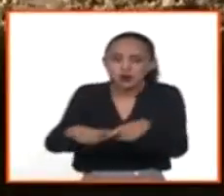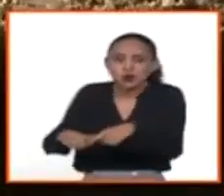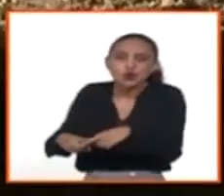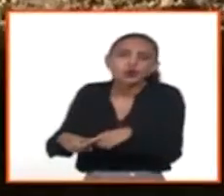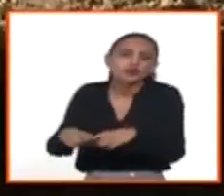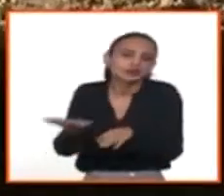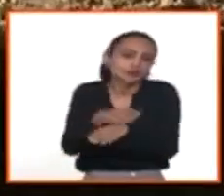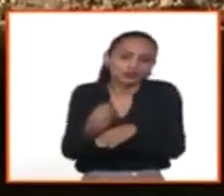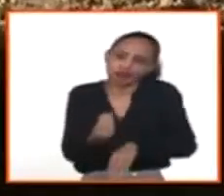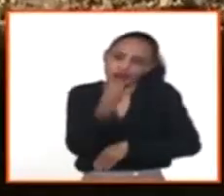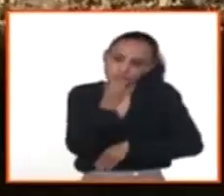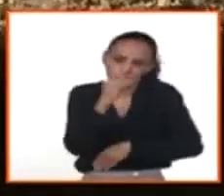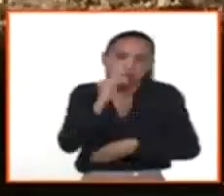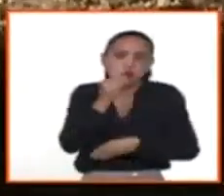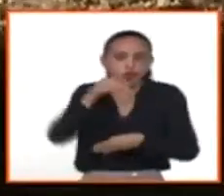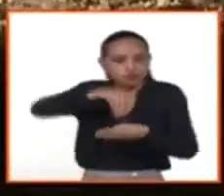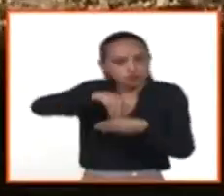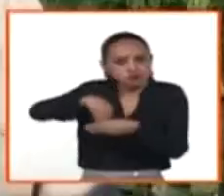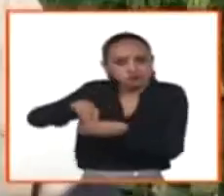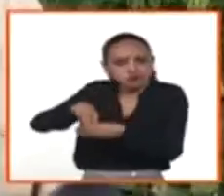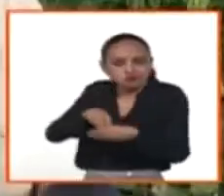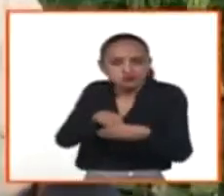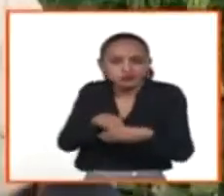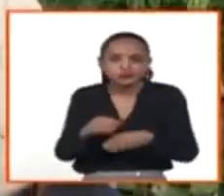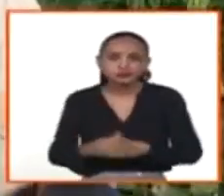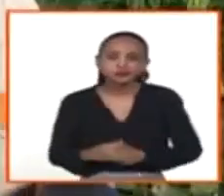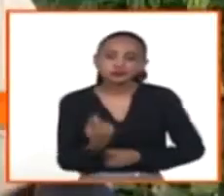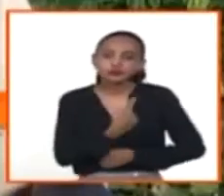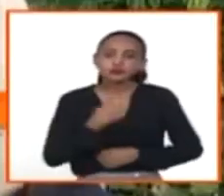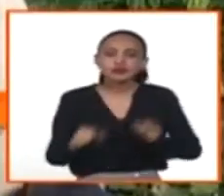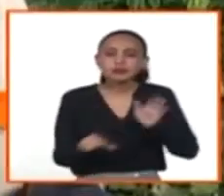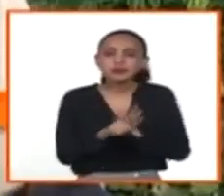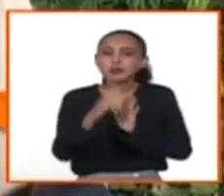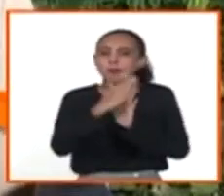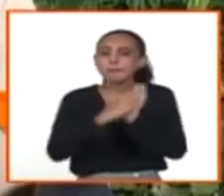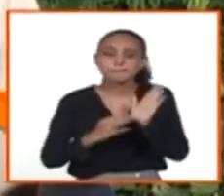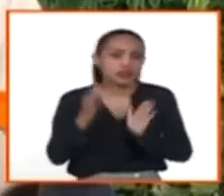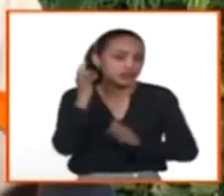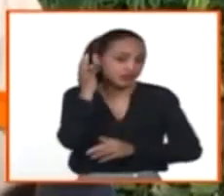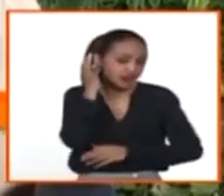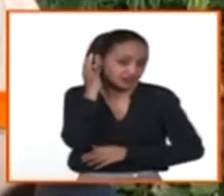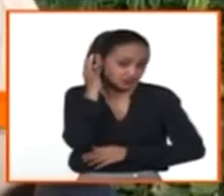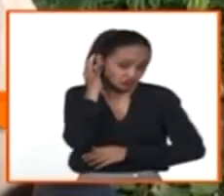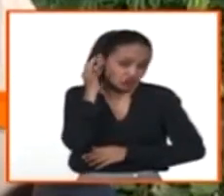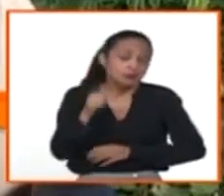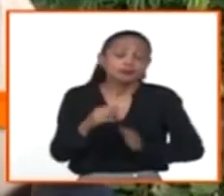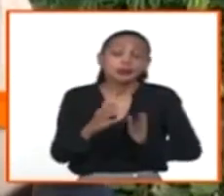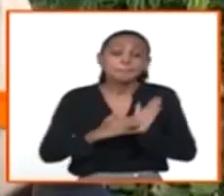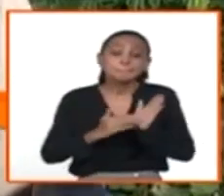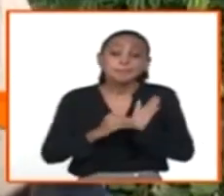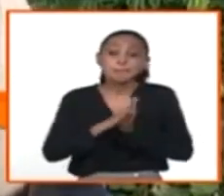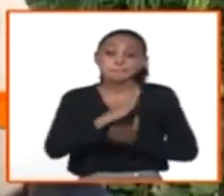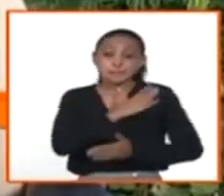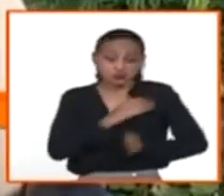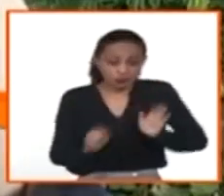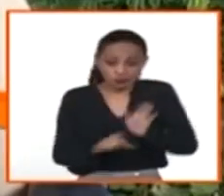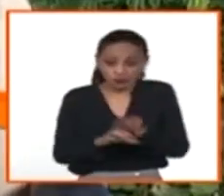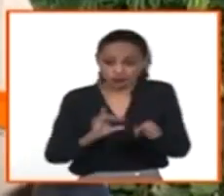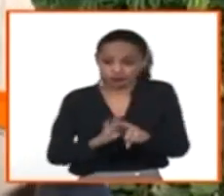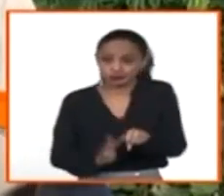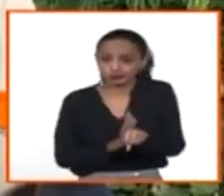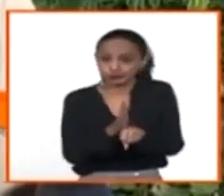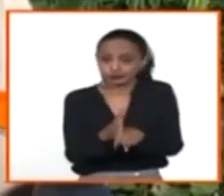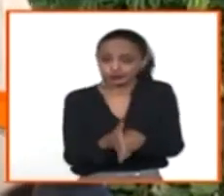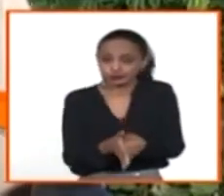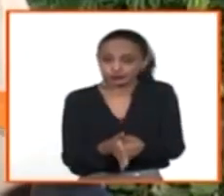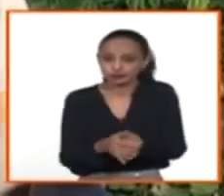otros alimentos. Nosotros empezamos esto en marzo, ¿no? Al inicio de la pandemia, ¿no? Cuando nos liberaron. Yo trabajaba